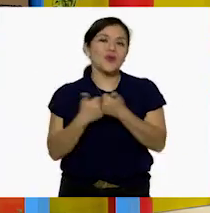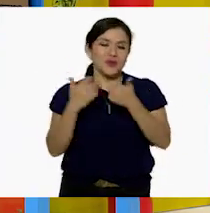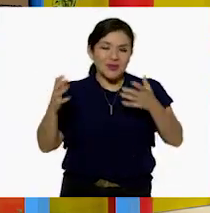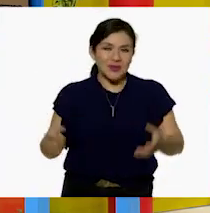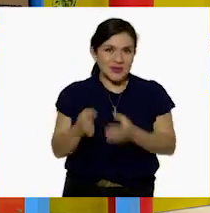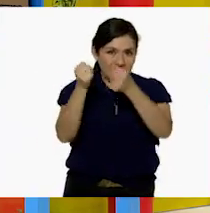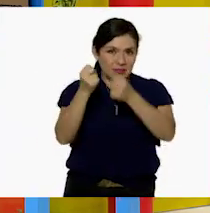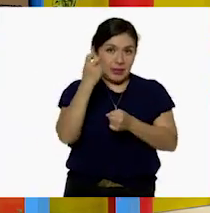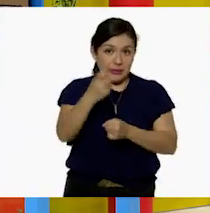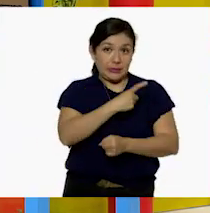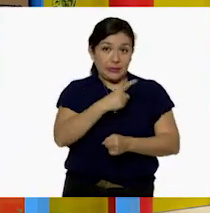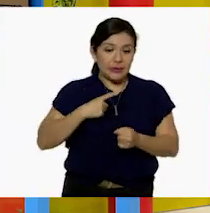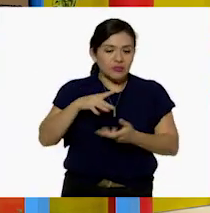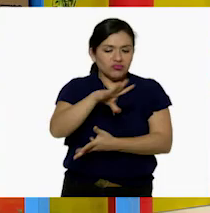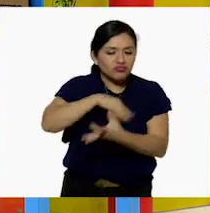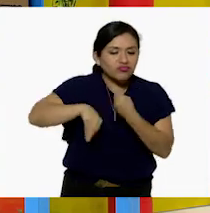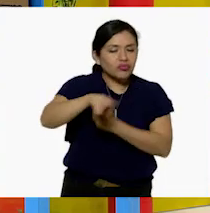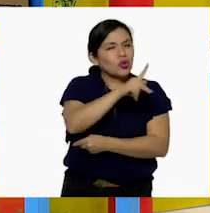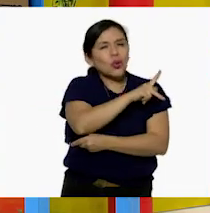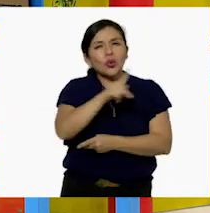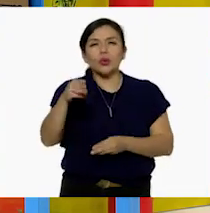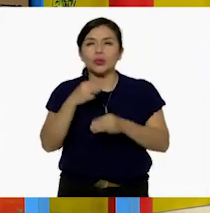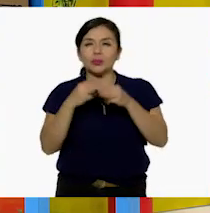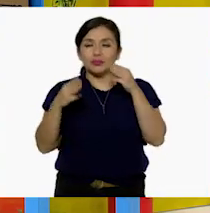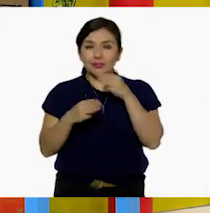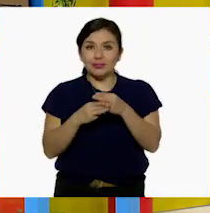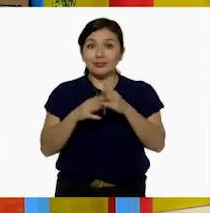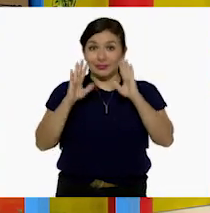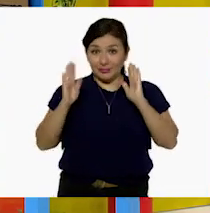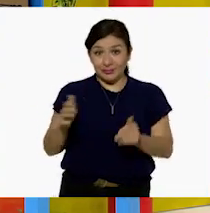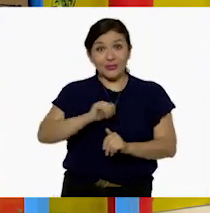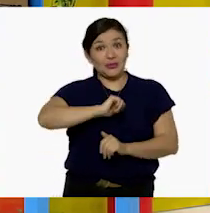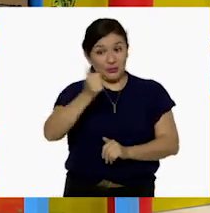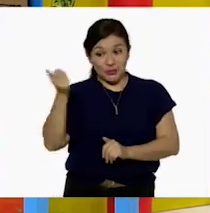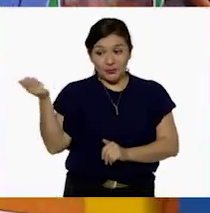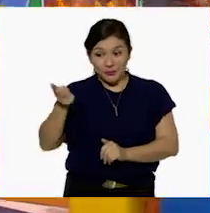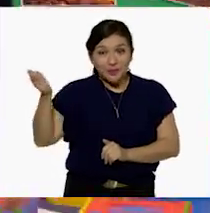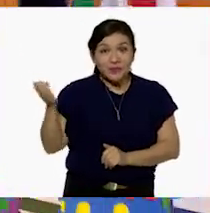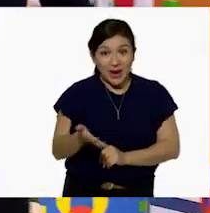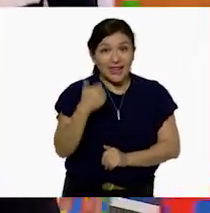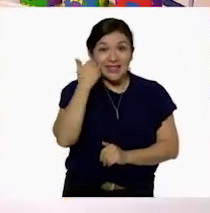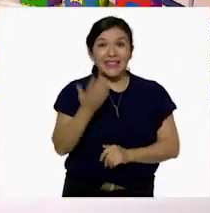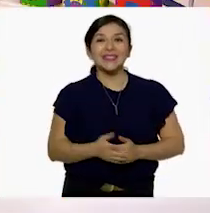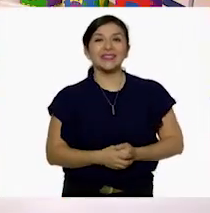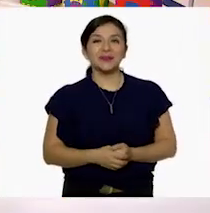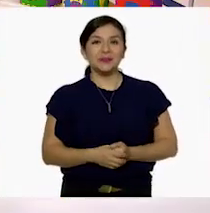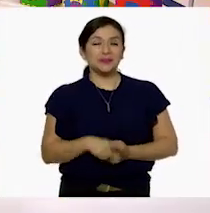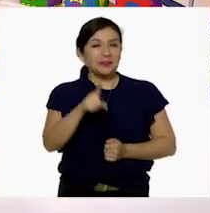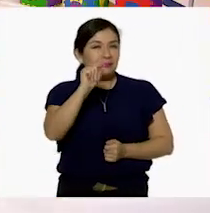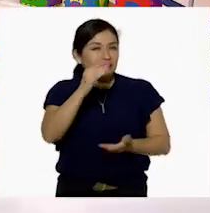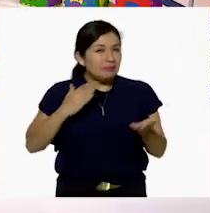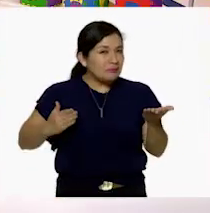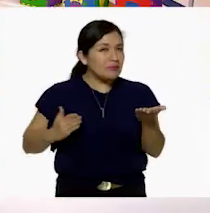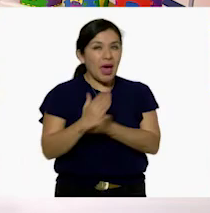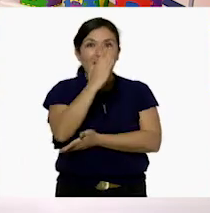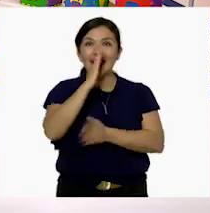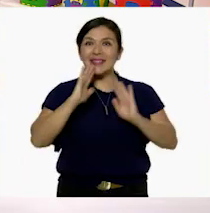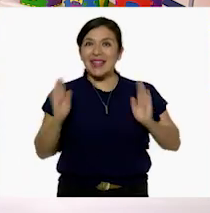que reutilizar todos los materiales. Ahora, ¿listos para el siguiente tiro? Sí. Están muy cerca de la meta,